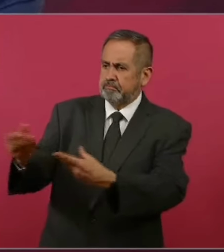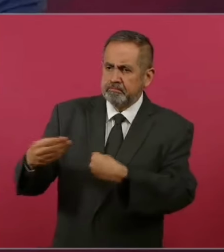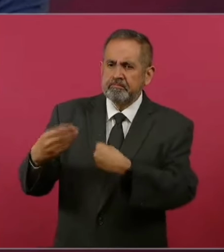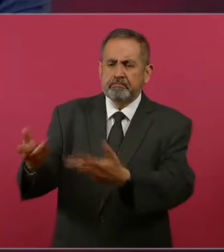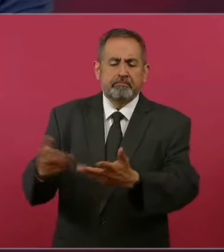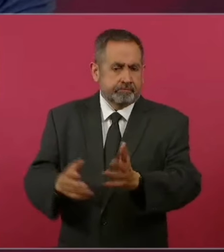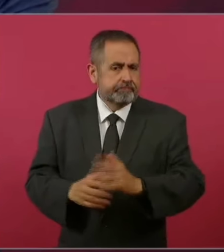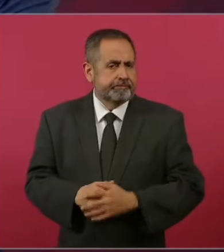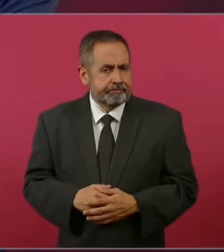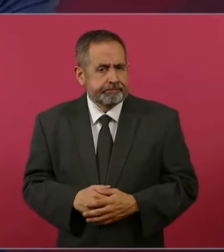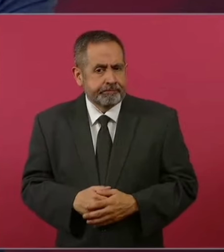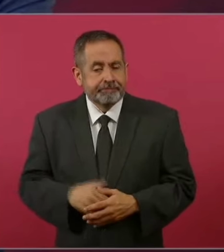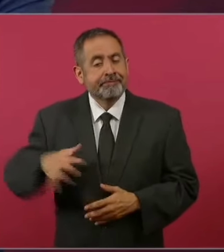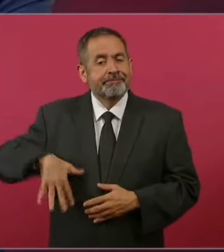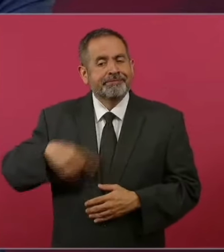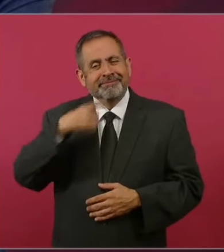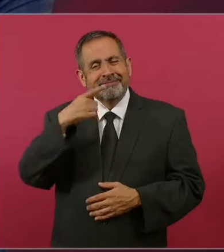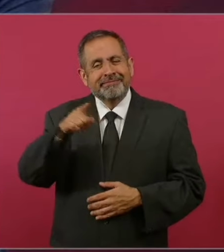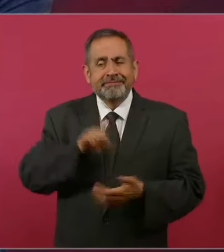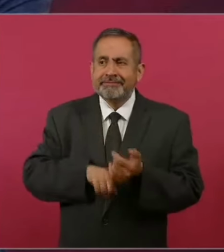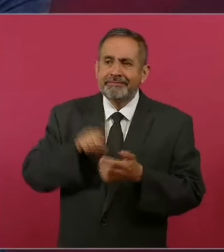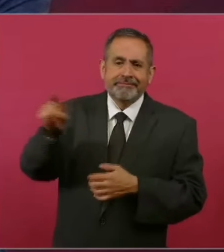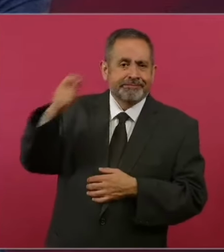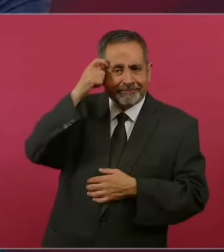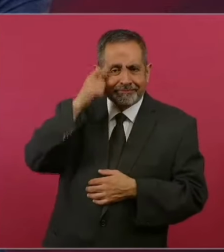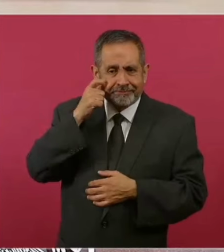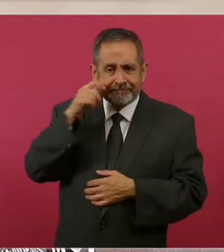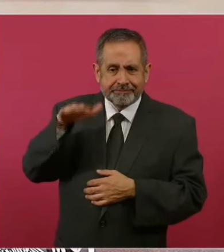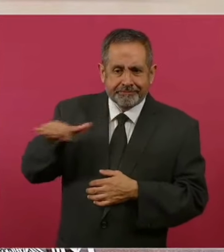Yo les comentaba del caso de Guerrero,